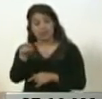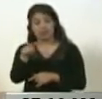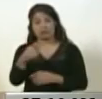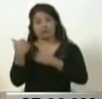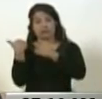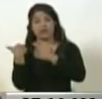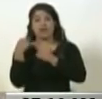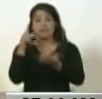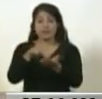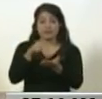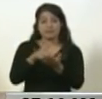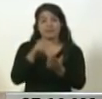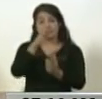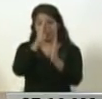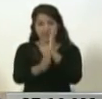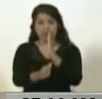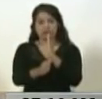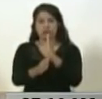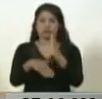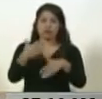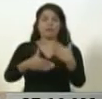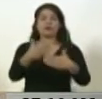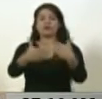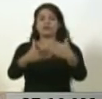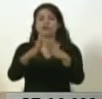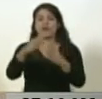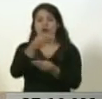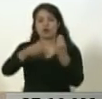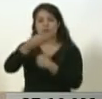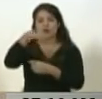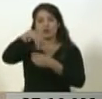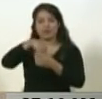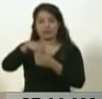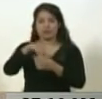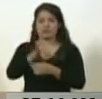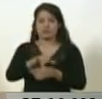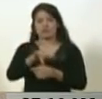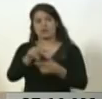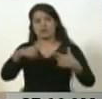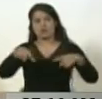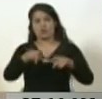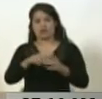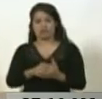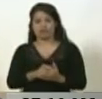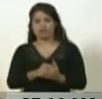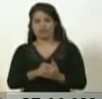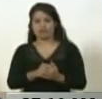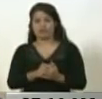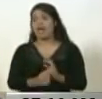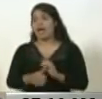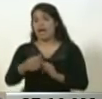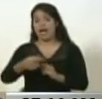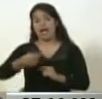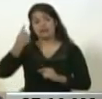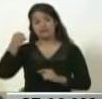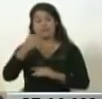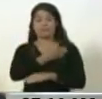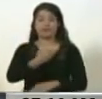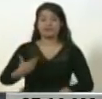que participe directamente en los procesos económicos que se puedan desarrollar. En el día de ayer, el